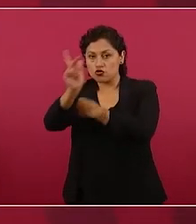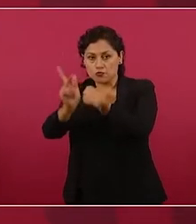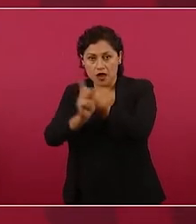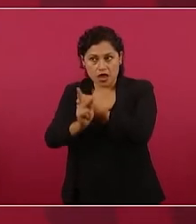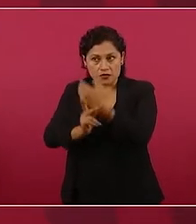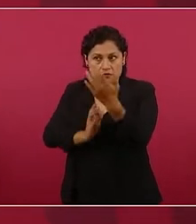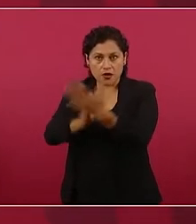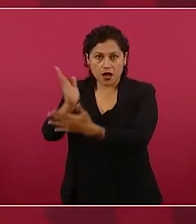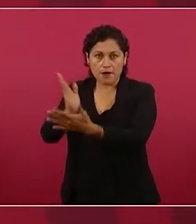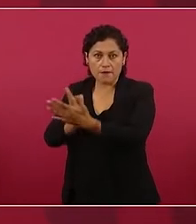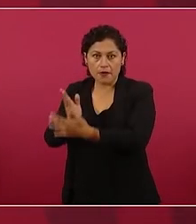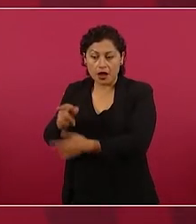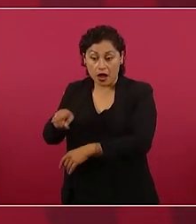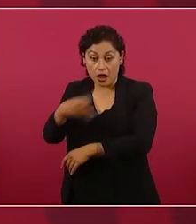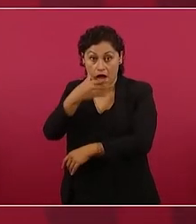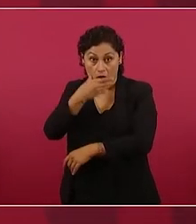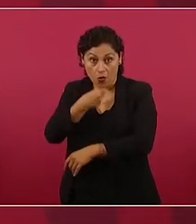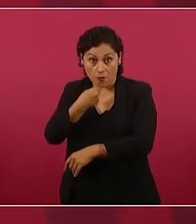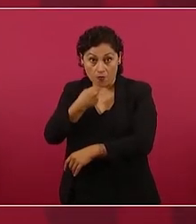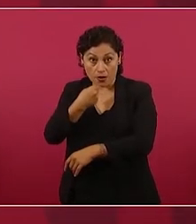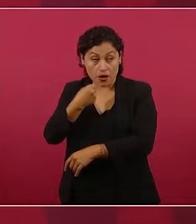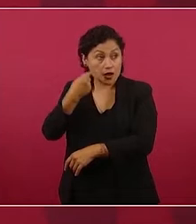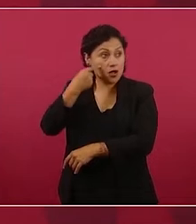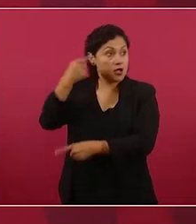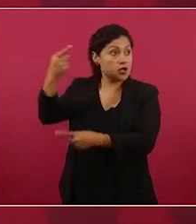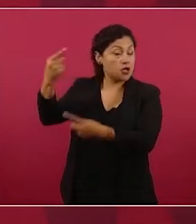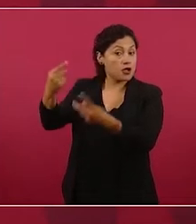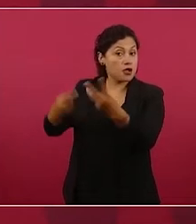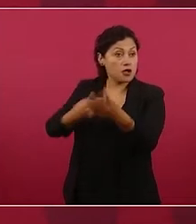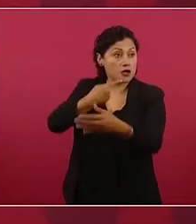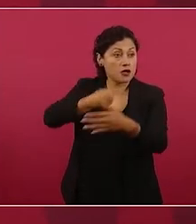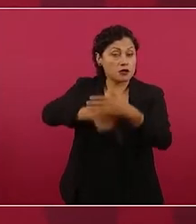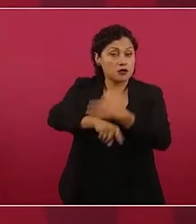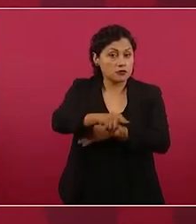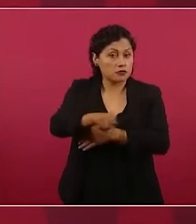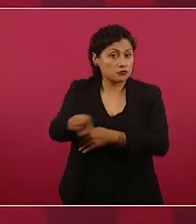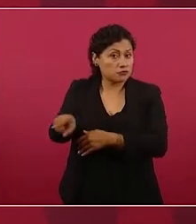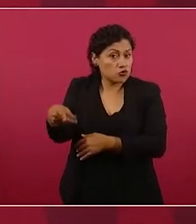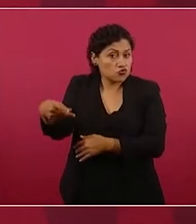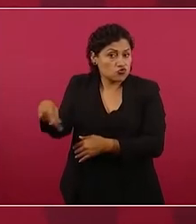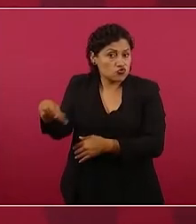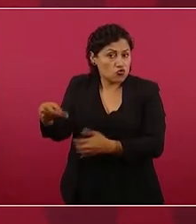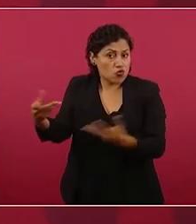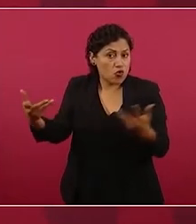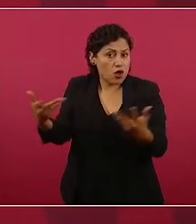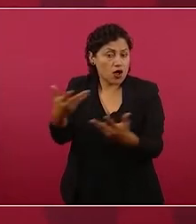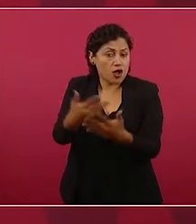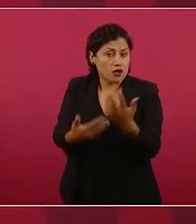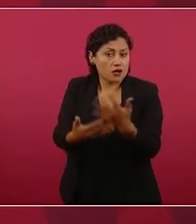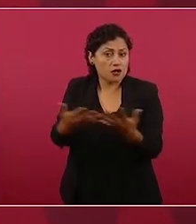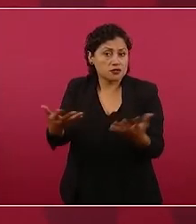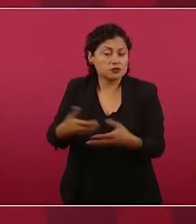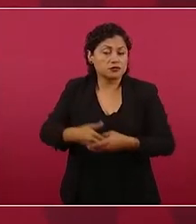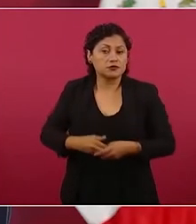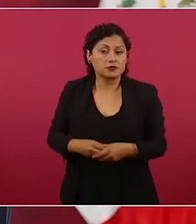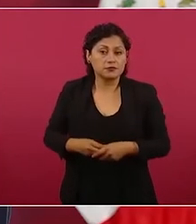Eso fue lo que hizo a Sánchez.